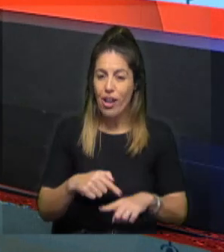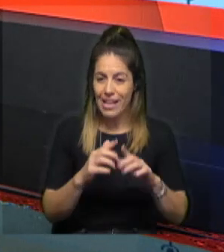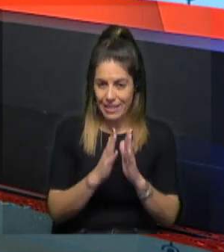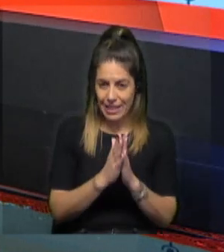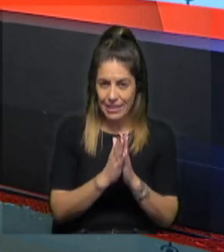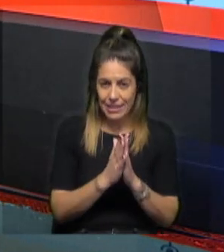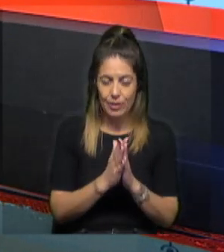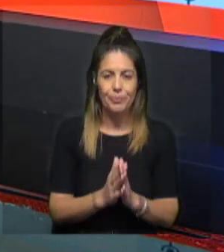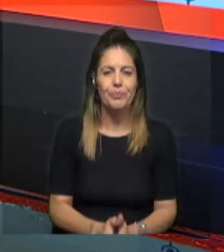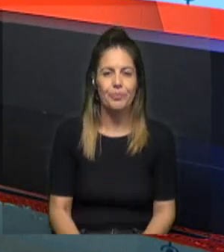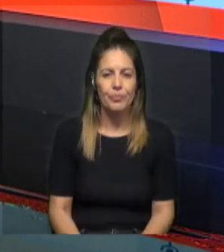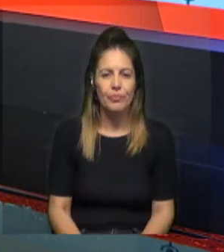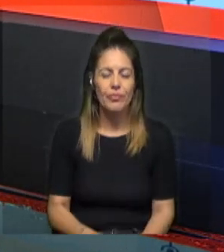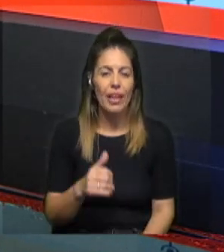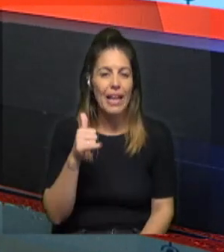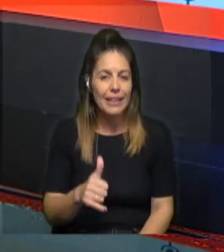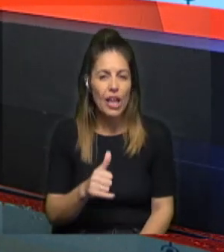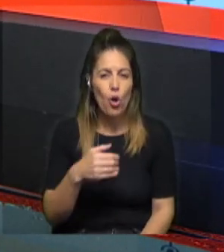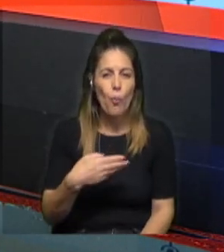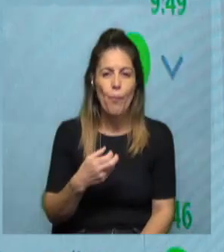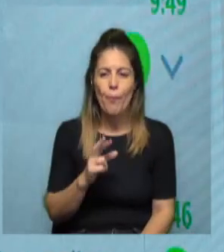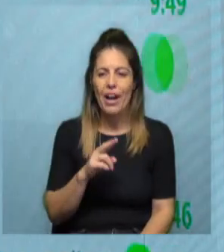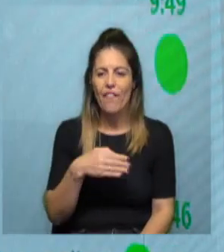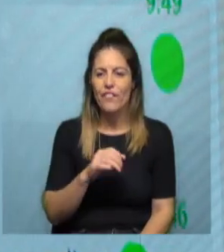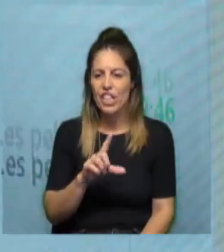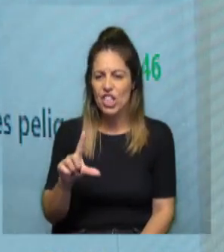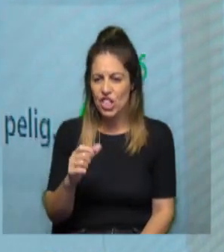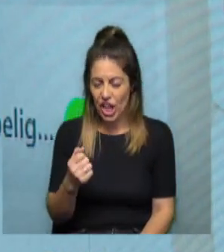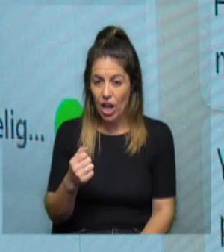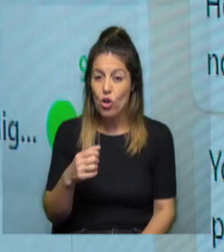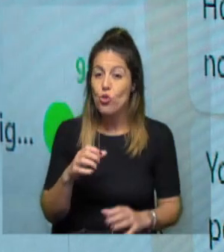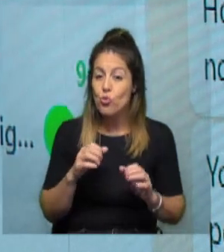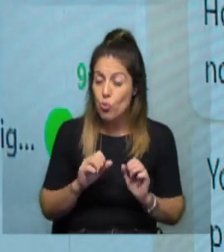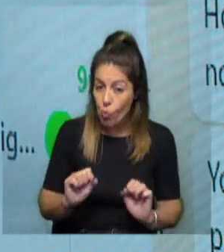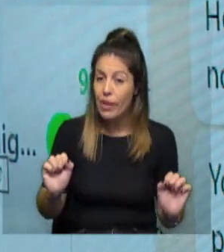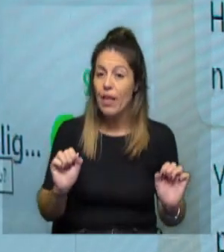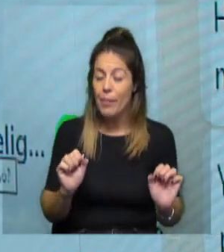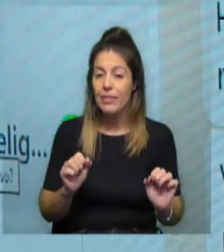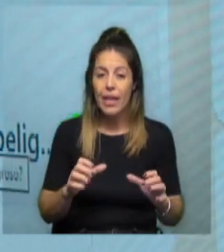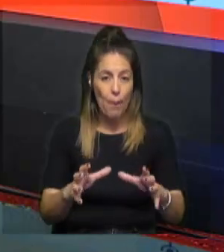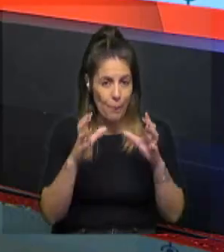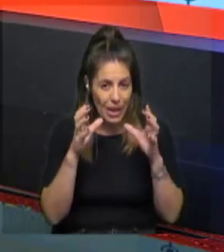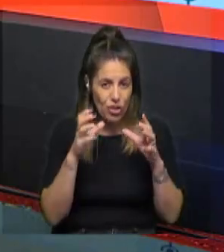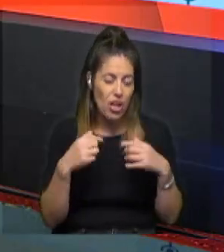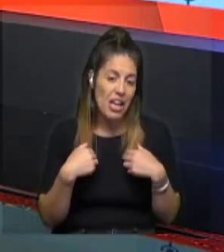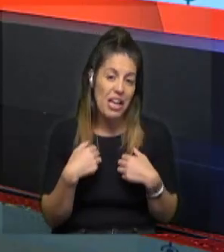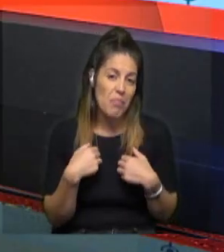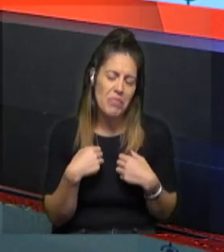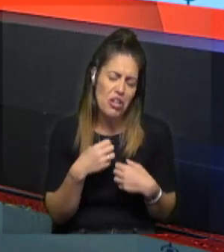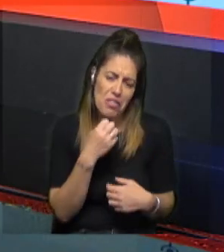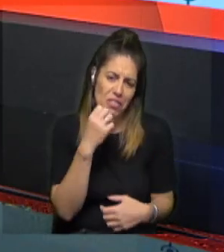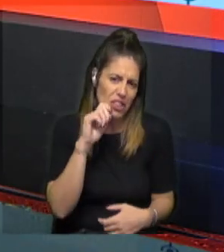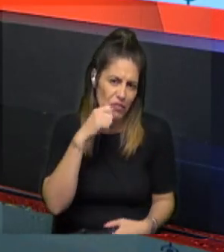está cayendo en las iglesias. Tengo un barbilla, cruza con manto negro y supuestamente es peligroso. El mío es un peluche, es según como lo